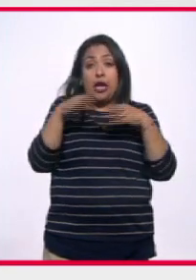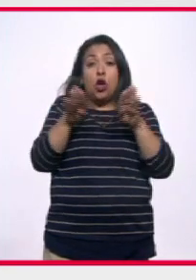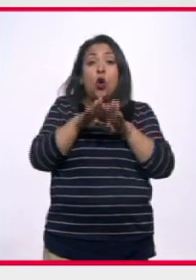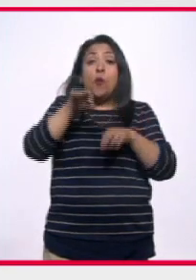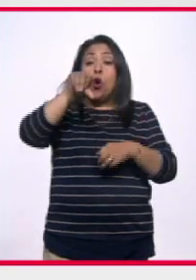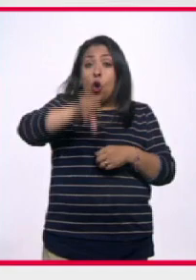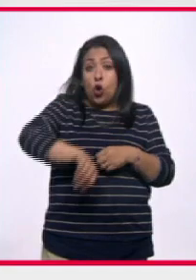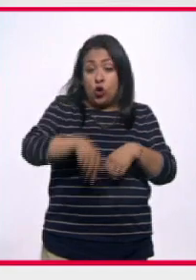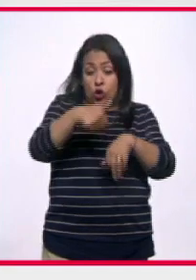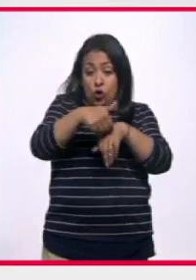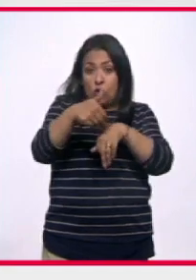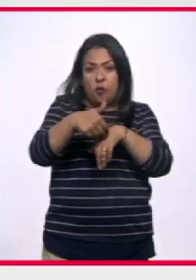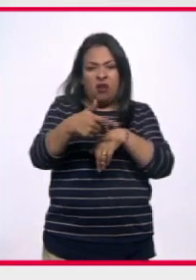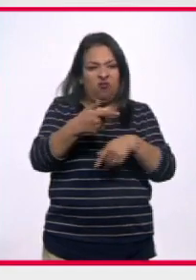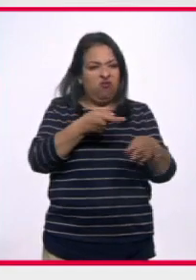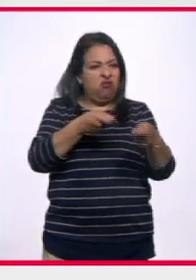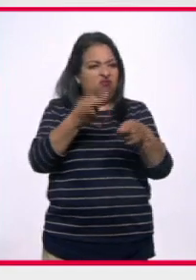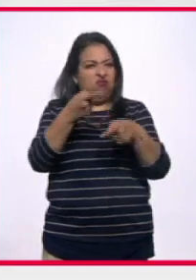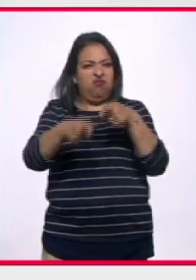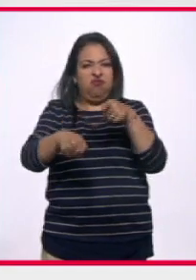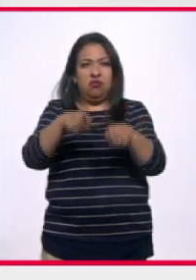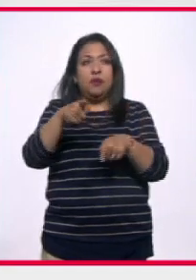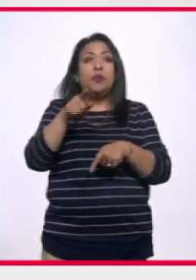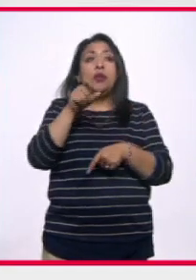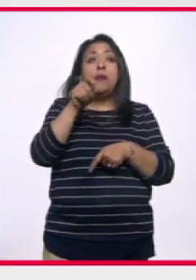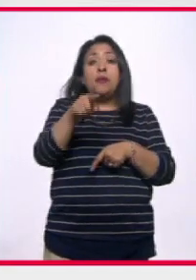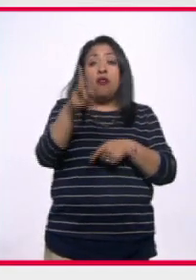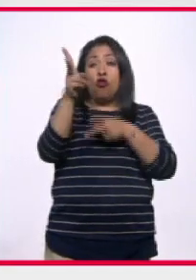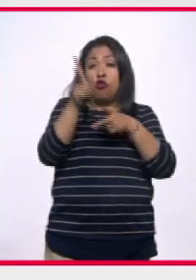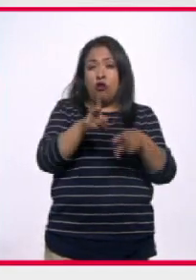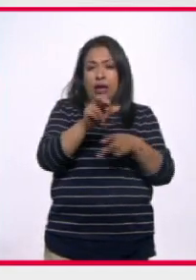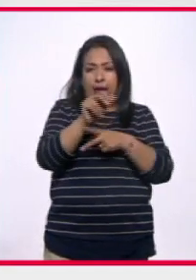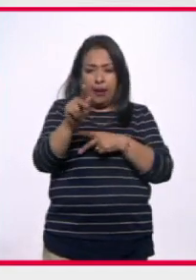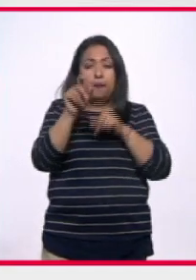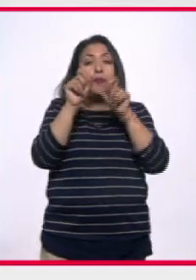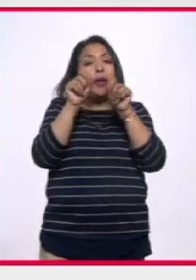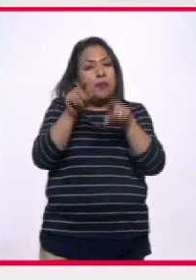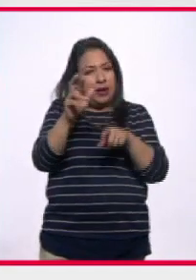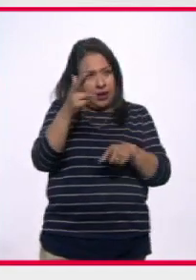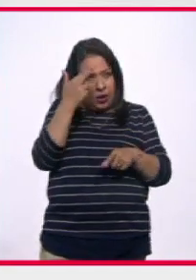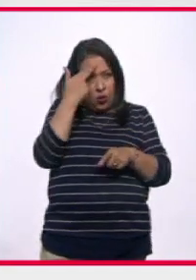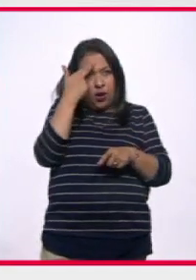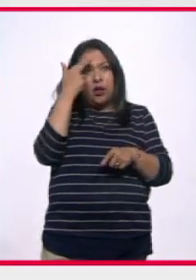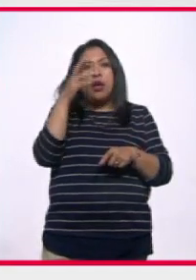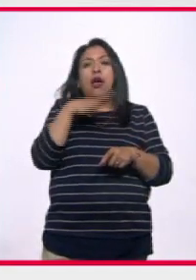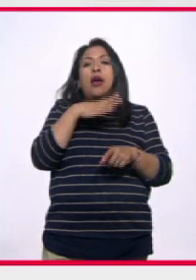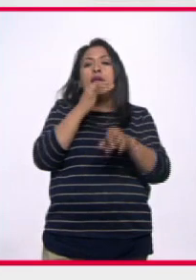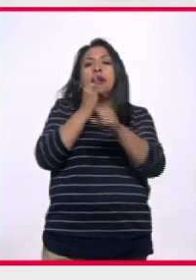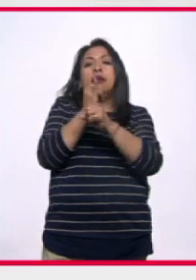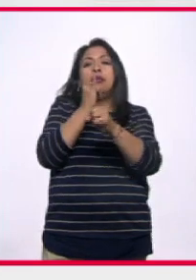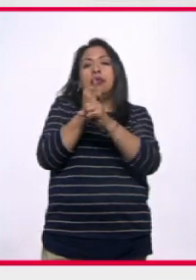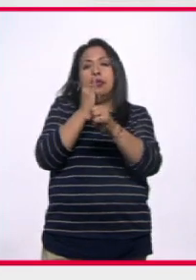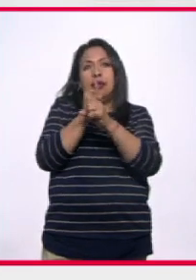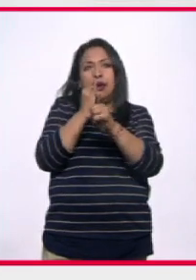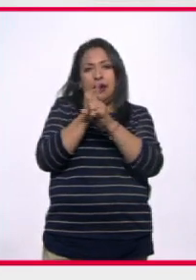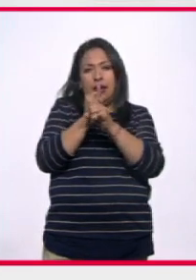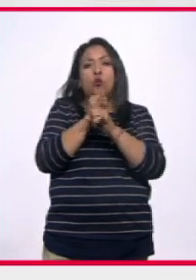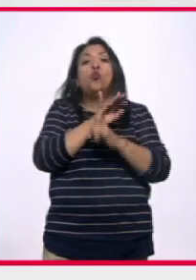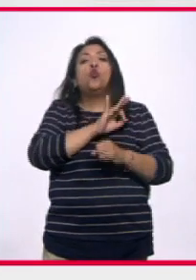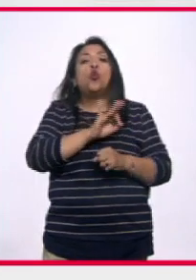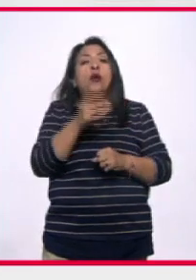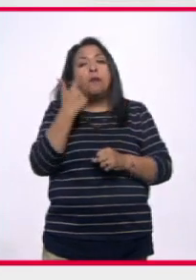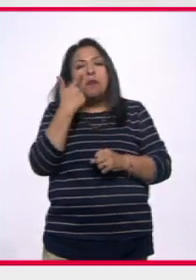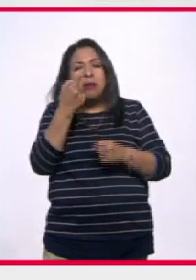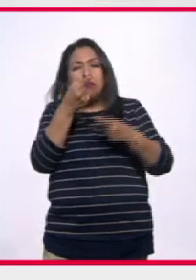son los números los que nos gobiernan y no sólo bajando la aplicación recuerden que también entrando a nuestra página de internet podrán